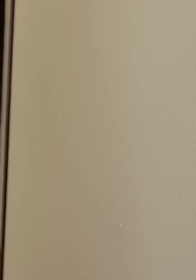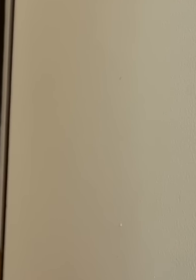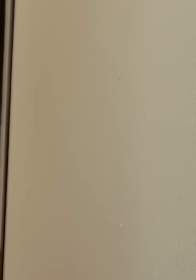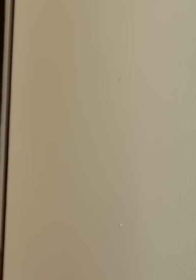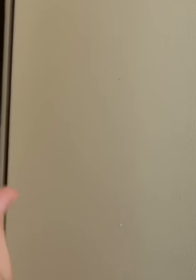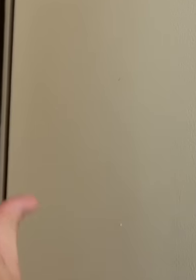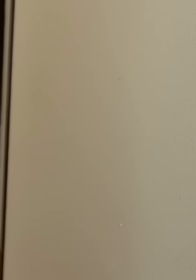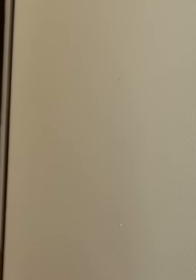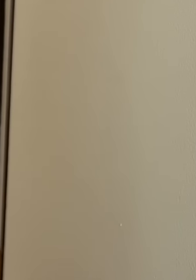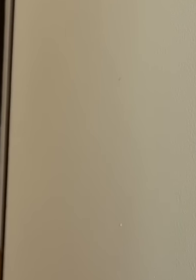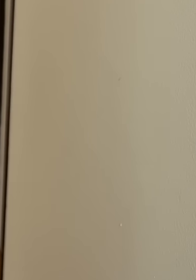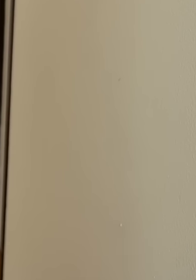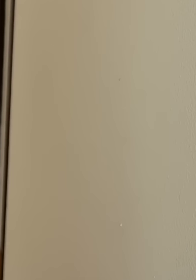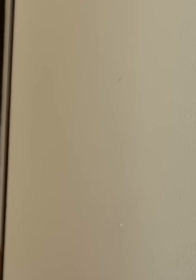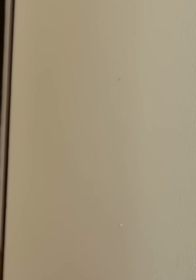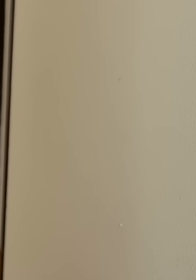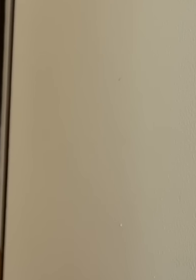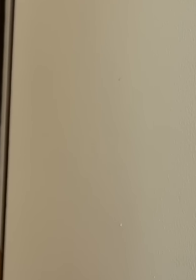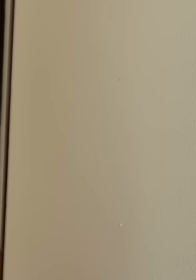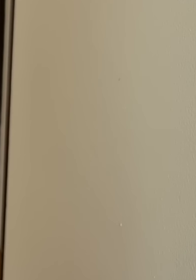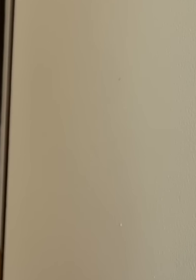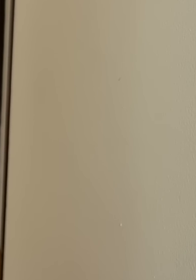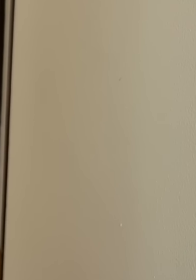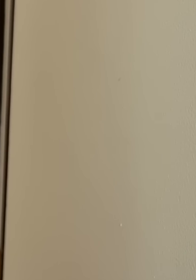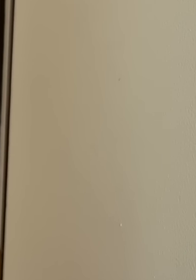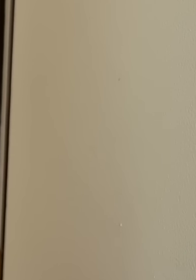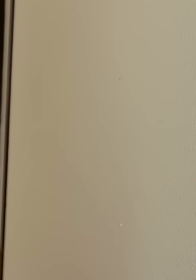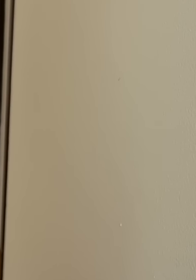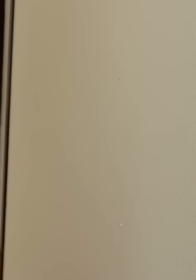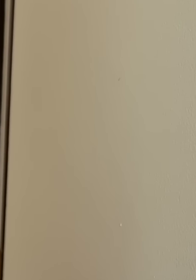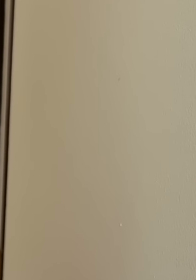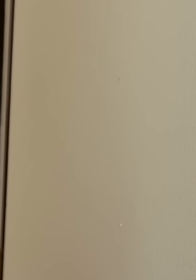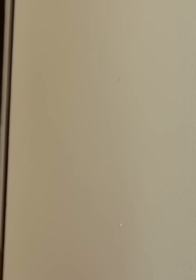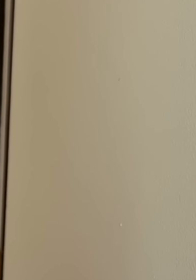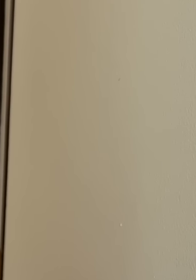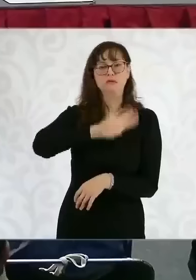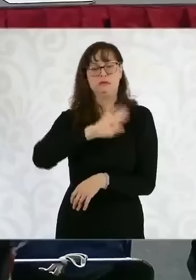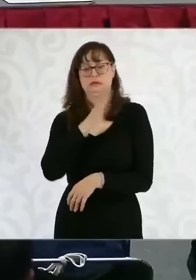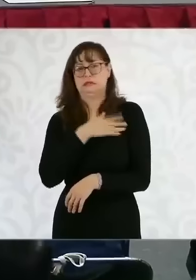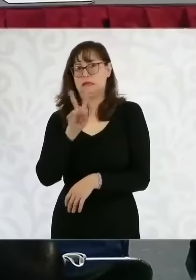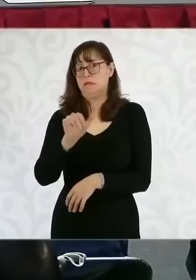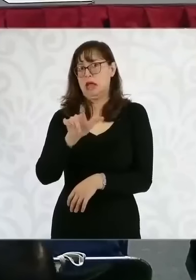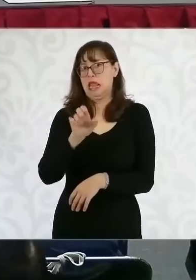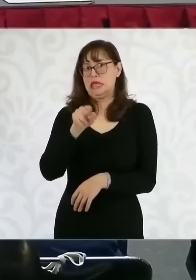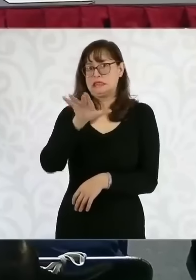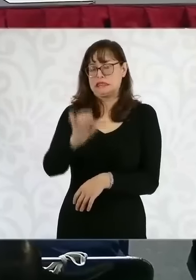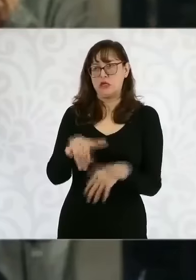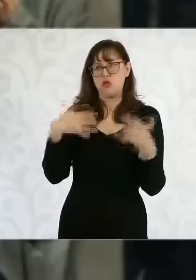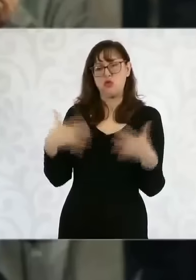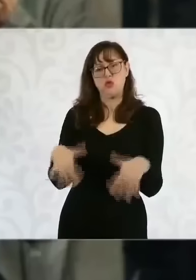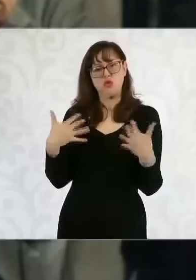Claudia Sheinbaum, que son súper nuevas, y que ella dice sobre el apoyo que quiere enviar a España. El maestro Guillermo